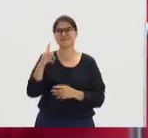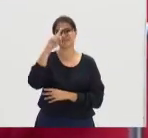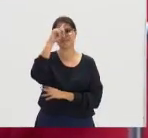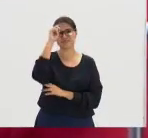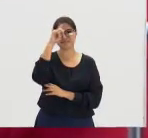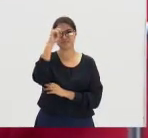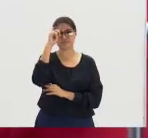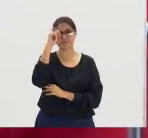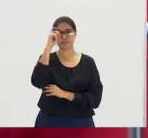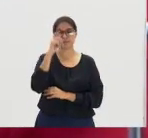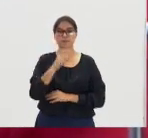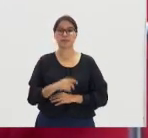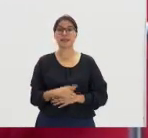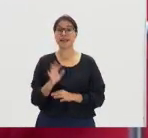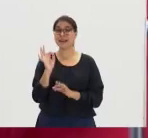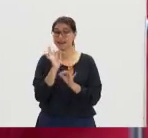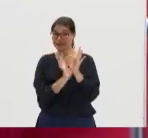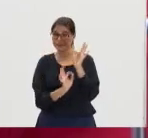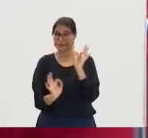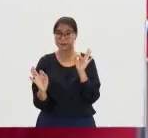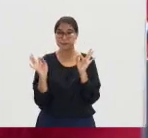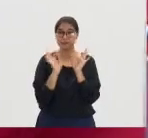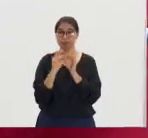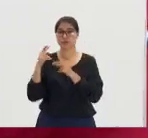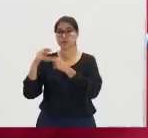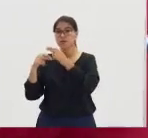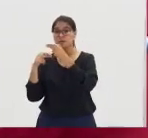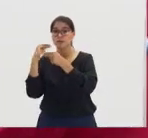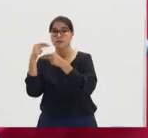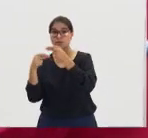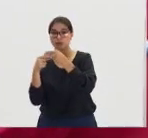La mejor herencia que le podemos dejar a nuestros hijos es el evangelio.